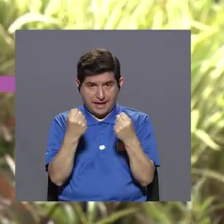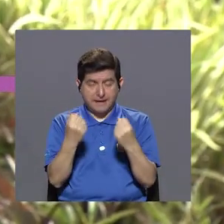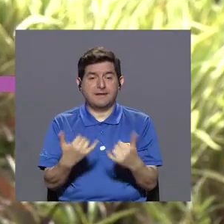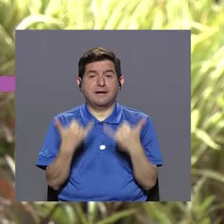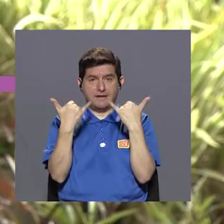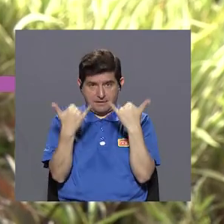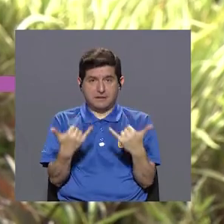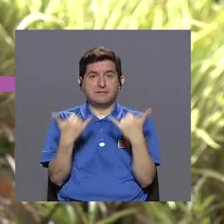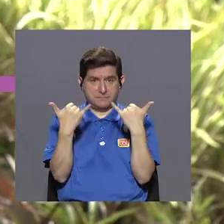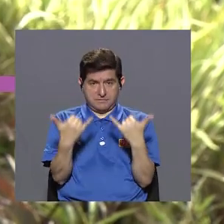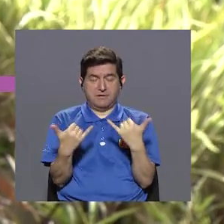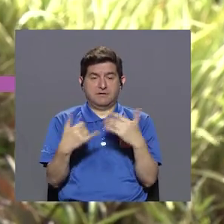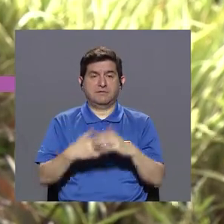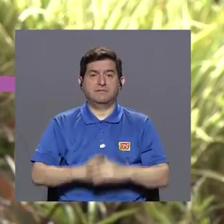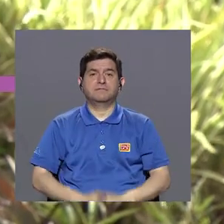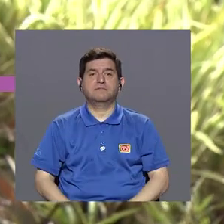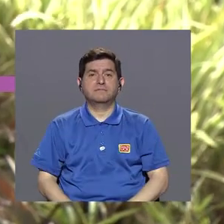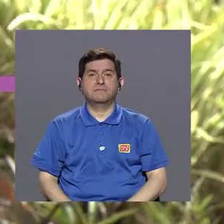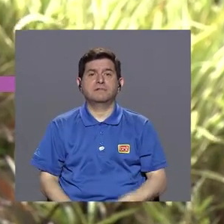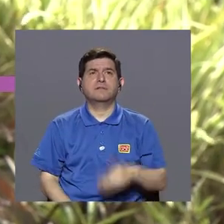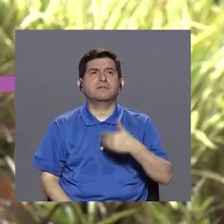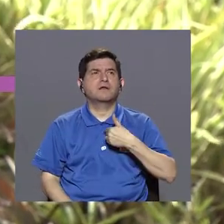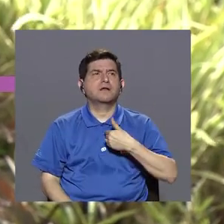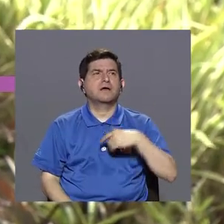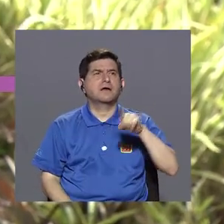en estos momentos hay